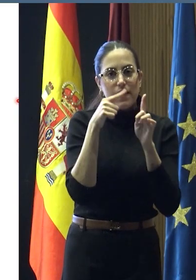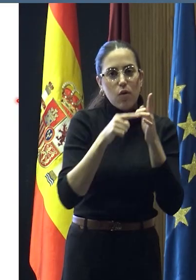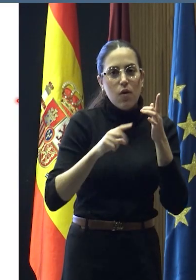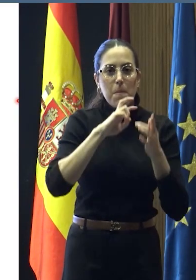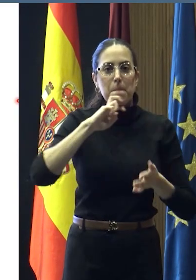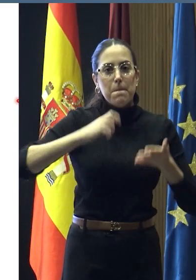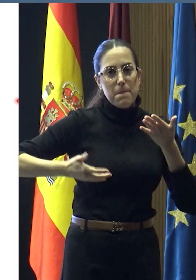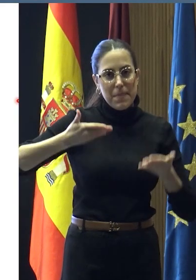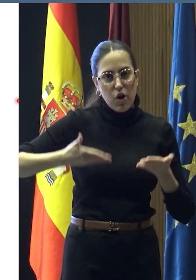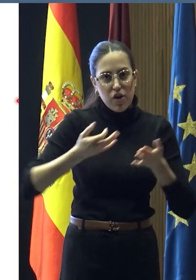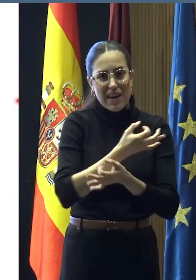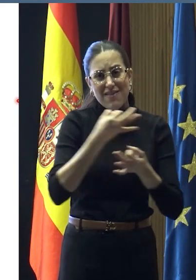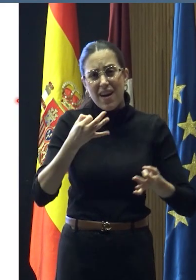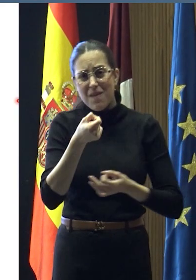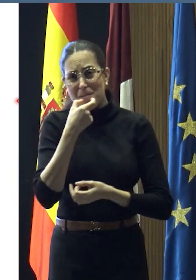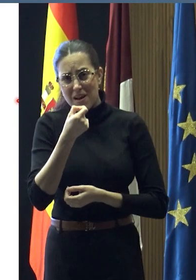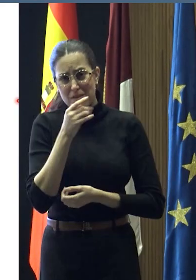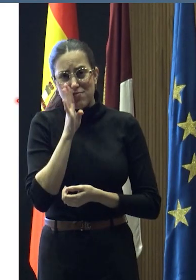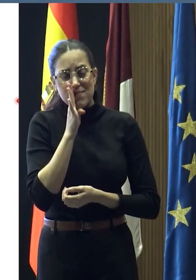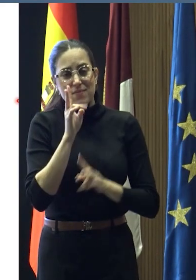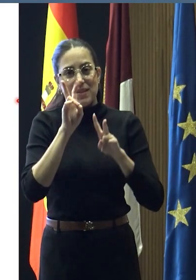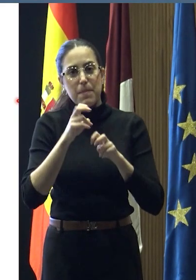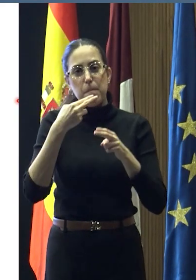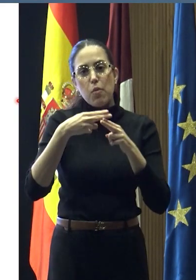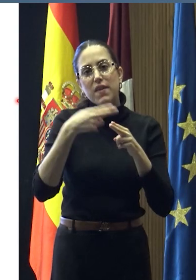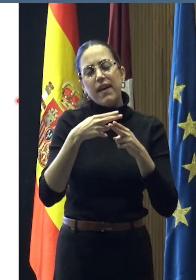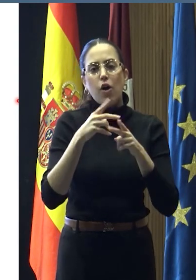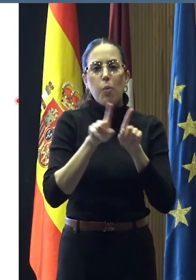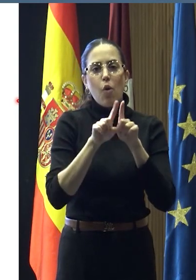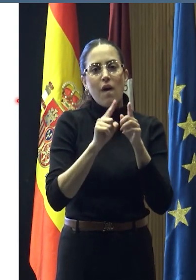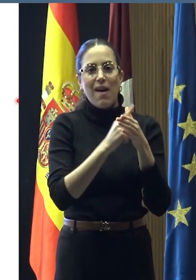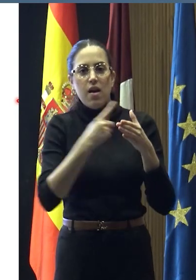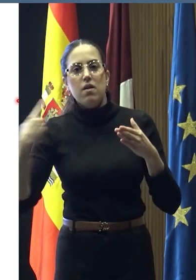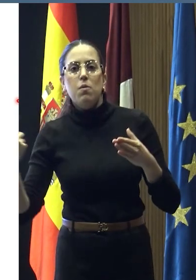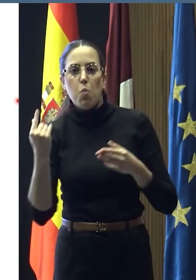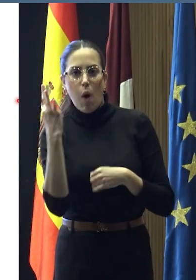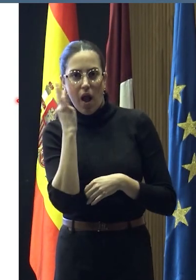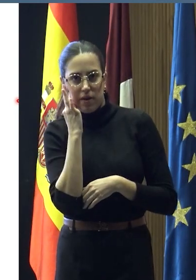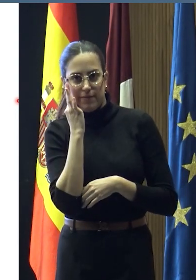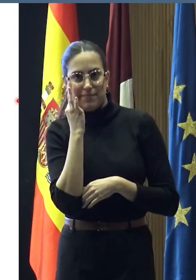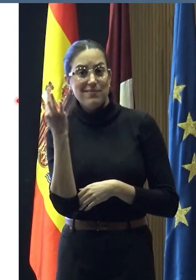del Medicamento, pues hizo una política de exclusión de las mujeres.